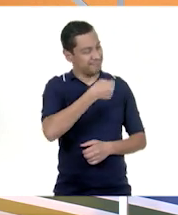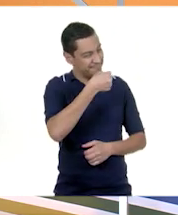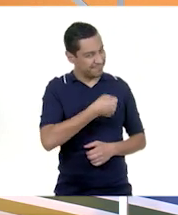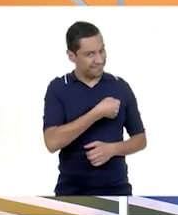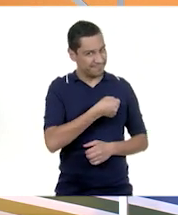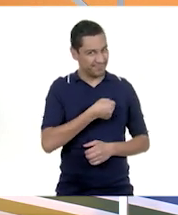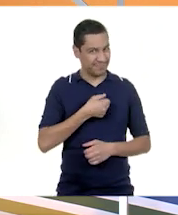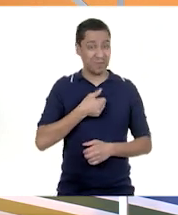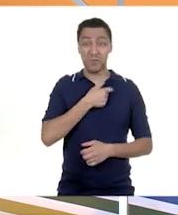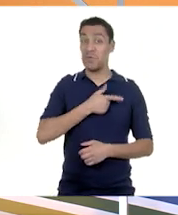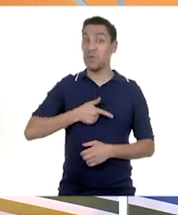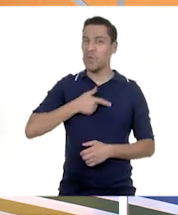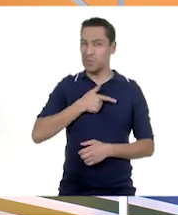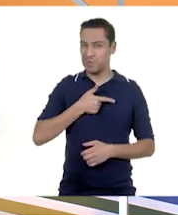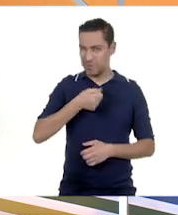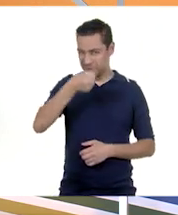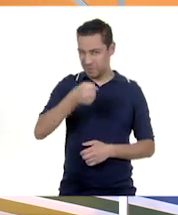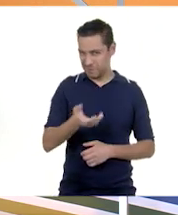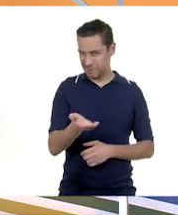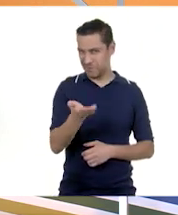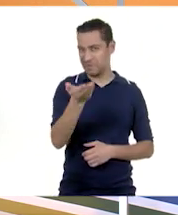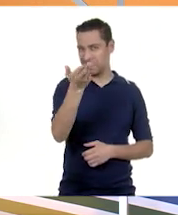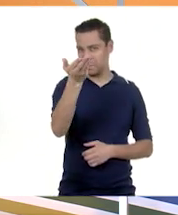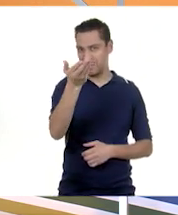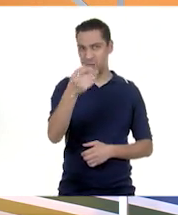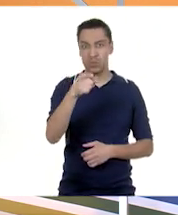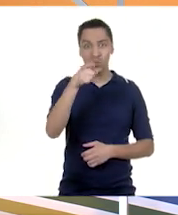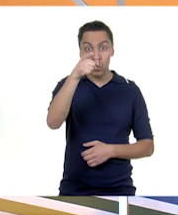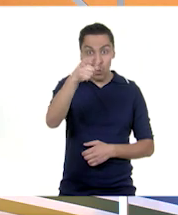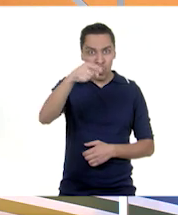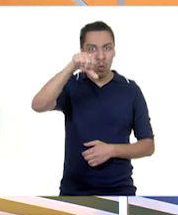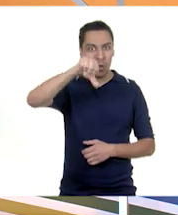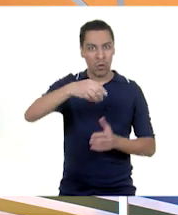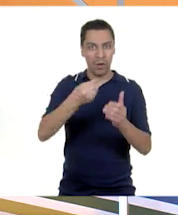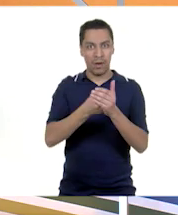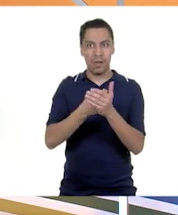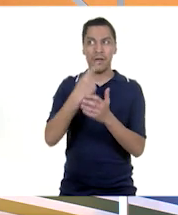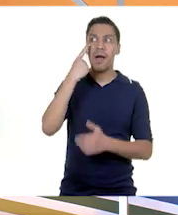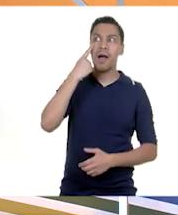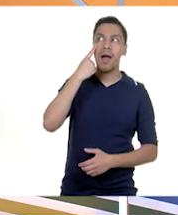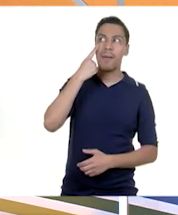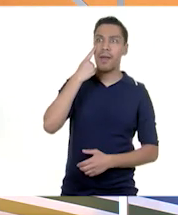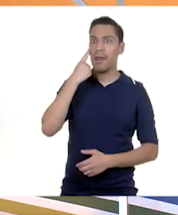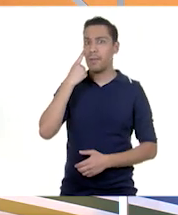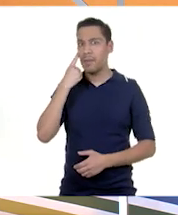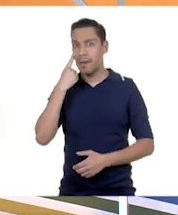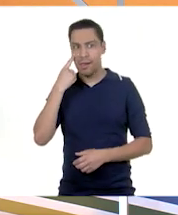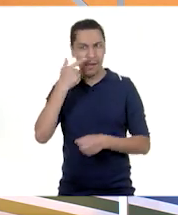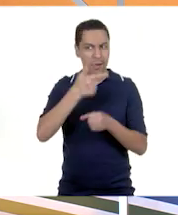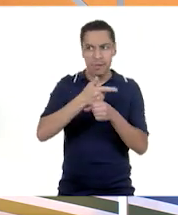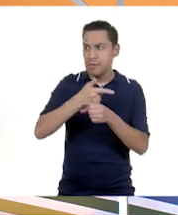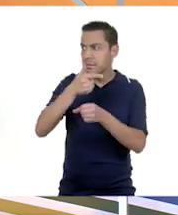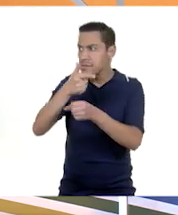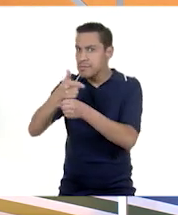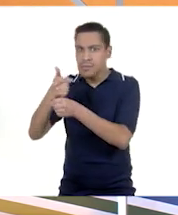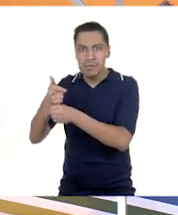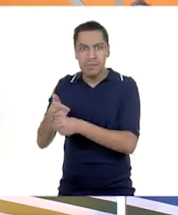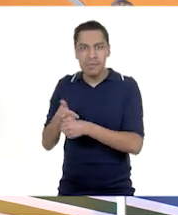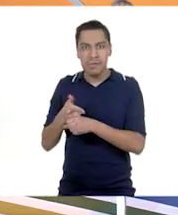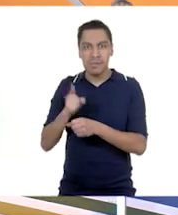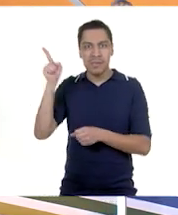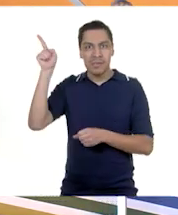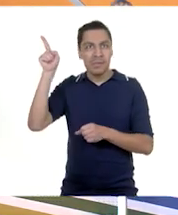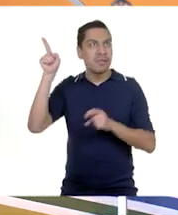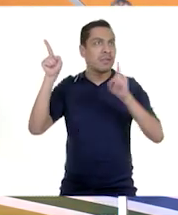casa. El día de hoy tendrán el reto de ser muy observadores porque van a conocer y a reconocer la gran variedad de plantas que